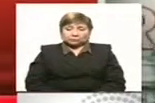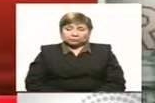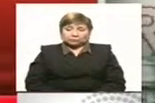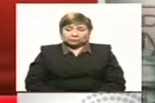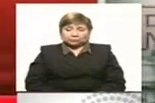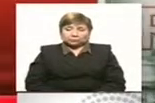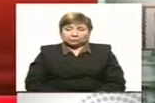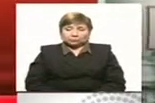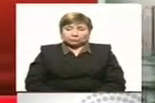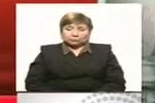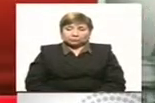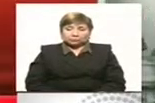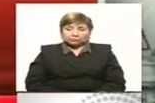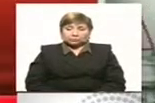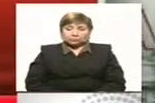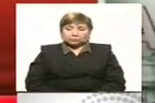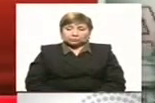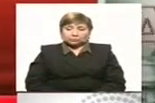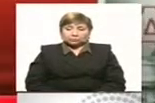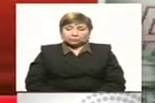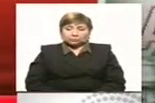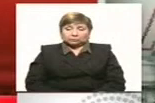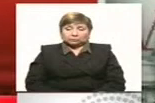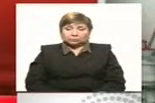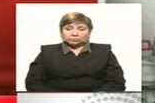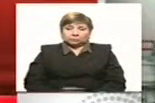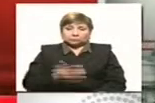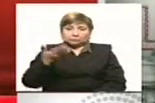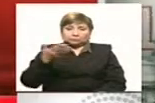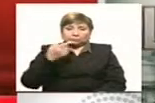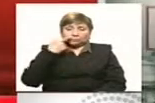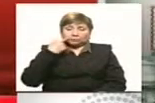Está el señor ministro, señor presidente. Señor ministro